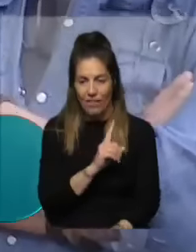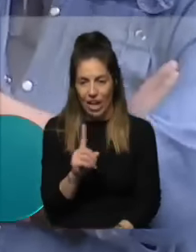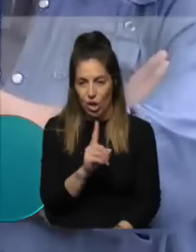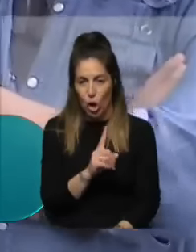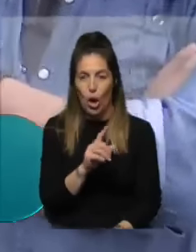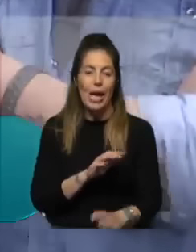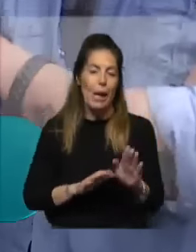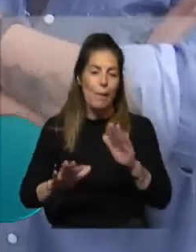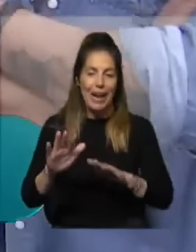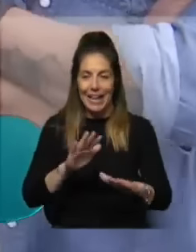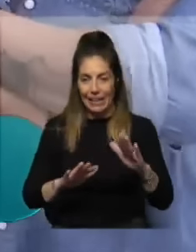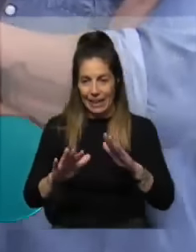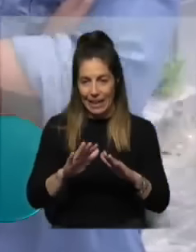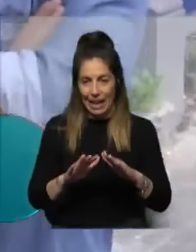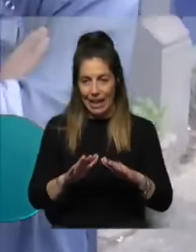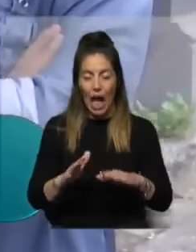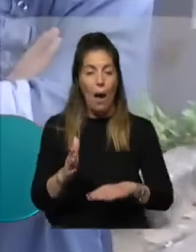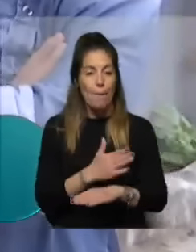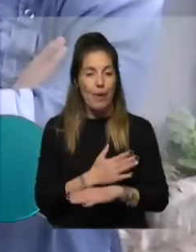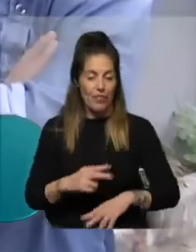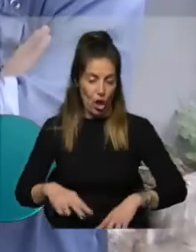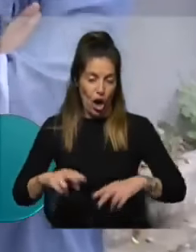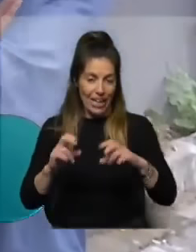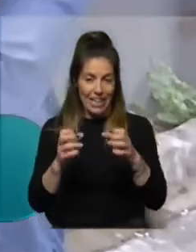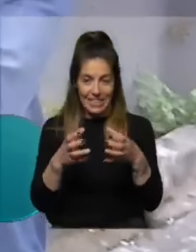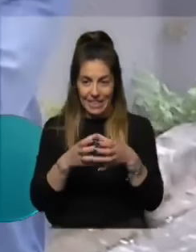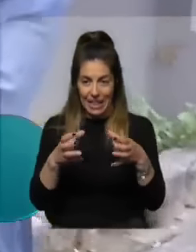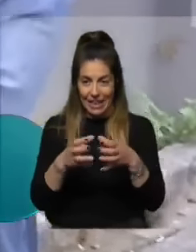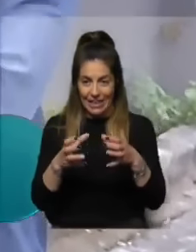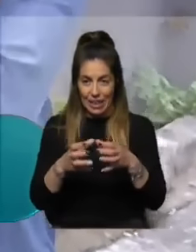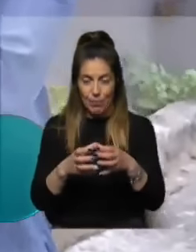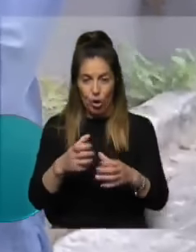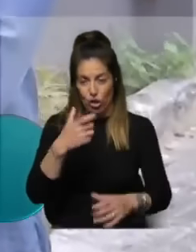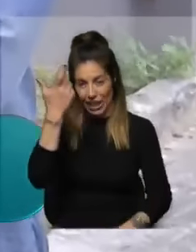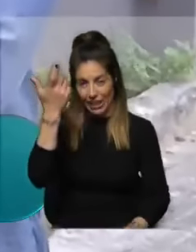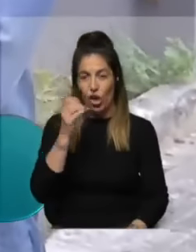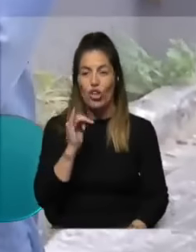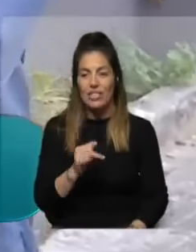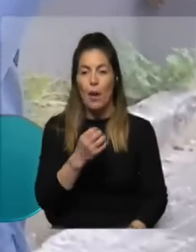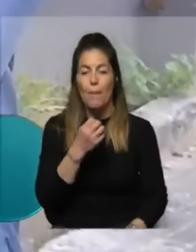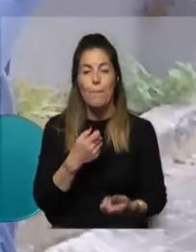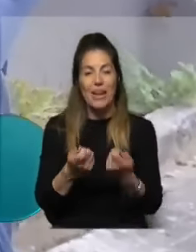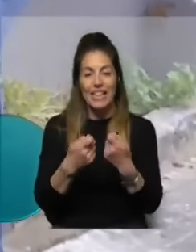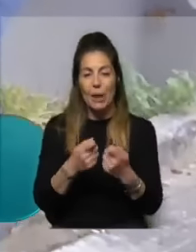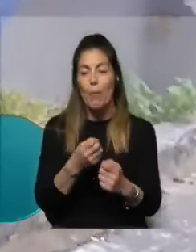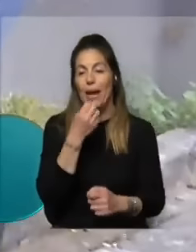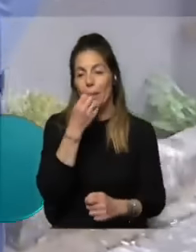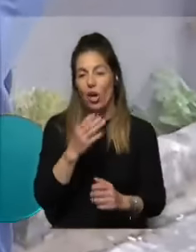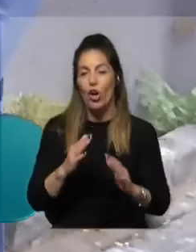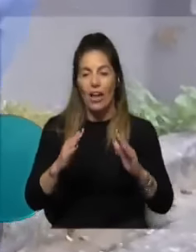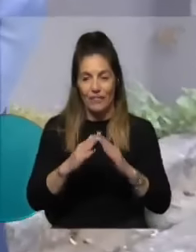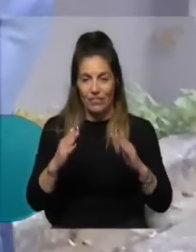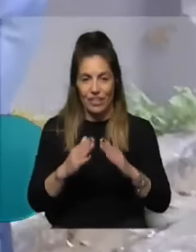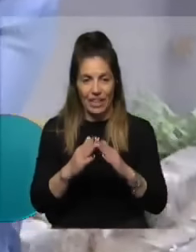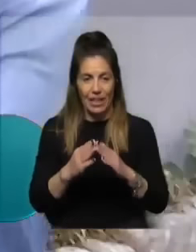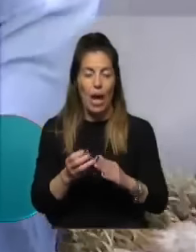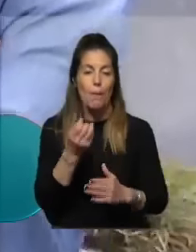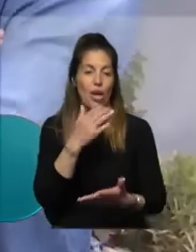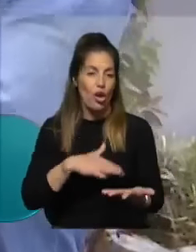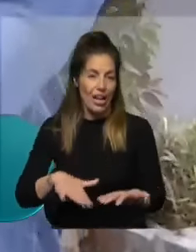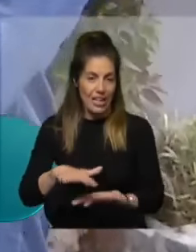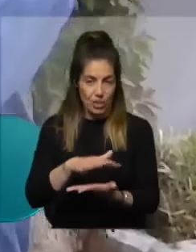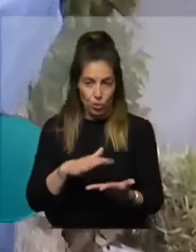refaccionarla, ¿no? Previo estudio también del equipo técnico, ¿no? Sí, sí, son préstamos para mejoras de la vivienda, esto de mejorar el stock habitacional, ¿no? Muchas